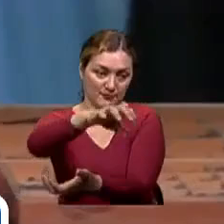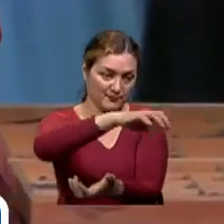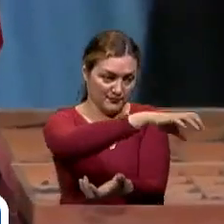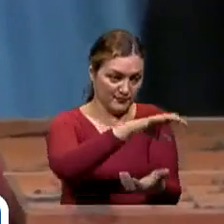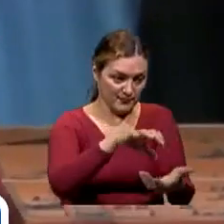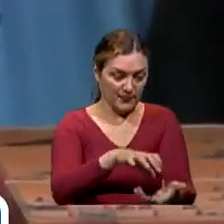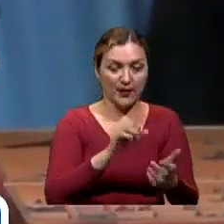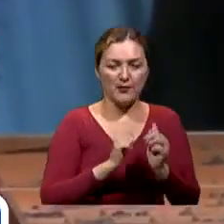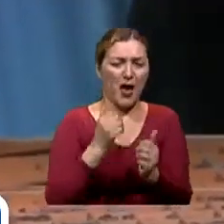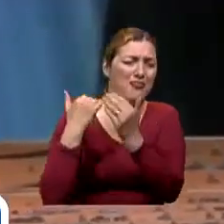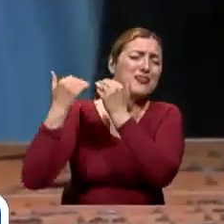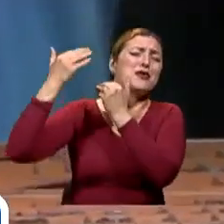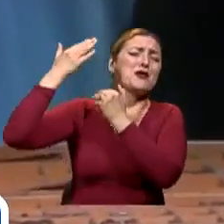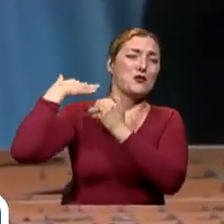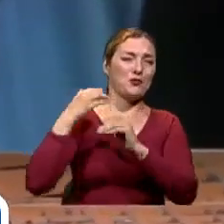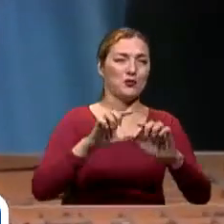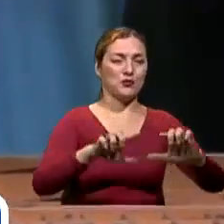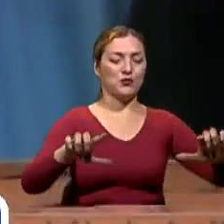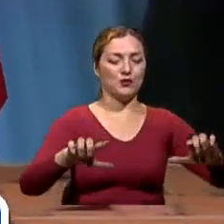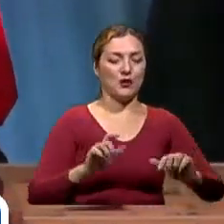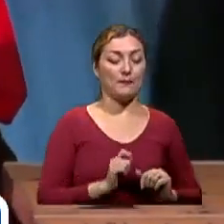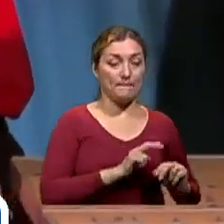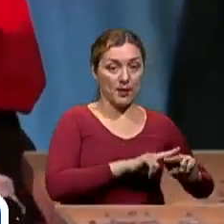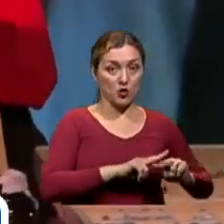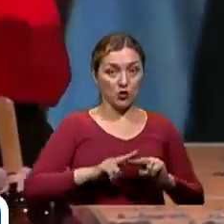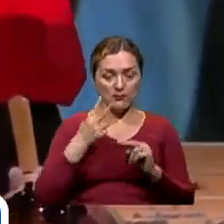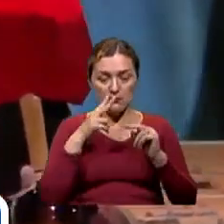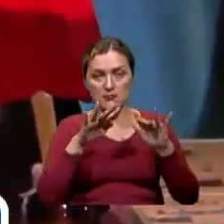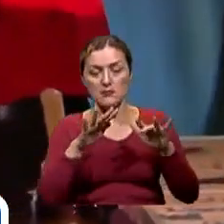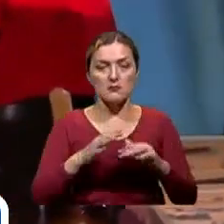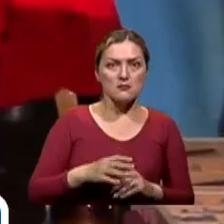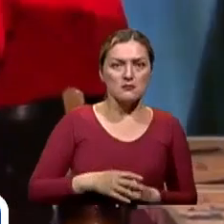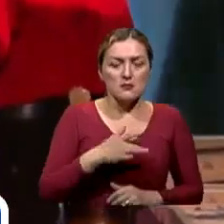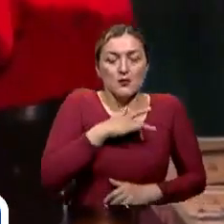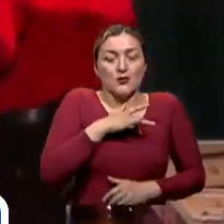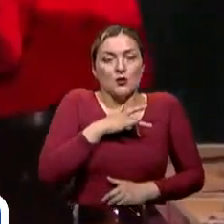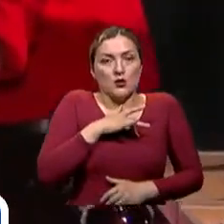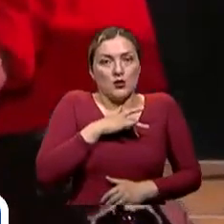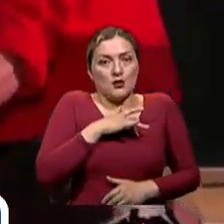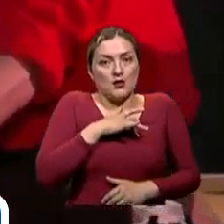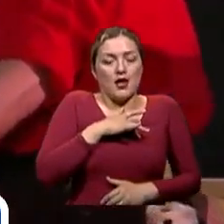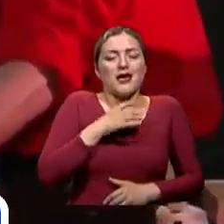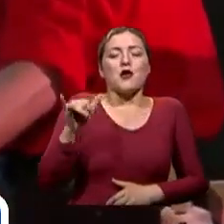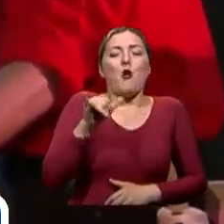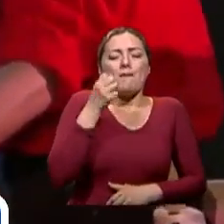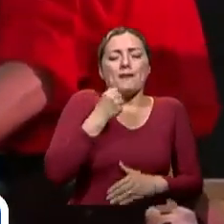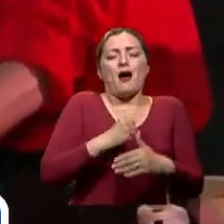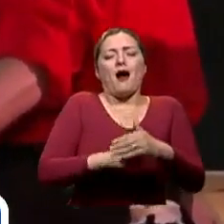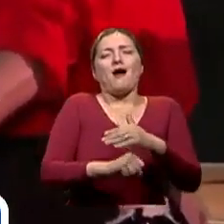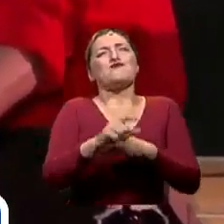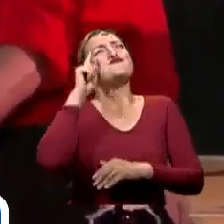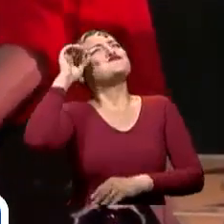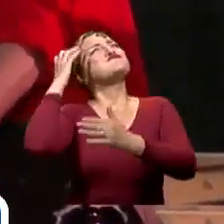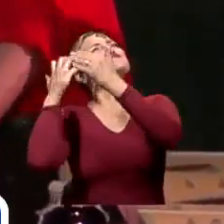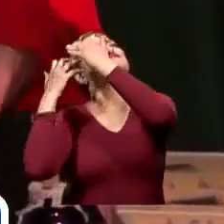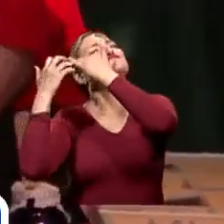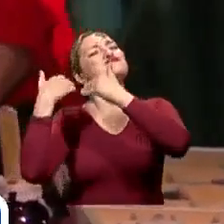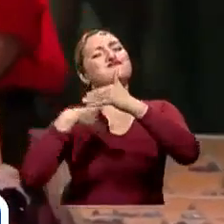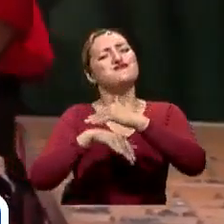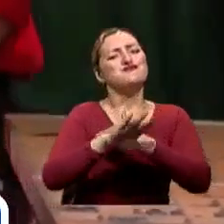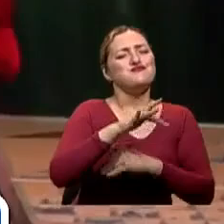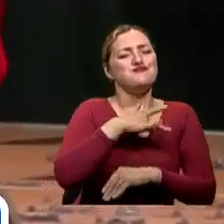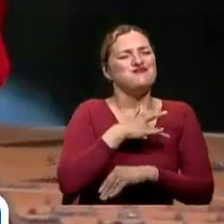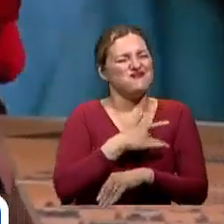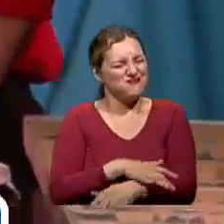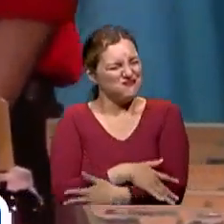de mercados, y lo que queremos, ojalá lo consigamos, es que nos sintamos todos dentro de esa escuelita. ¿Cuántos artistas van a estar en escena? Son